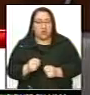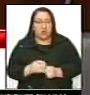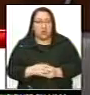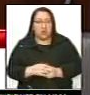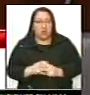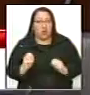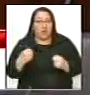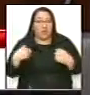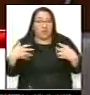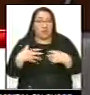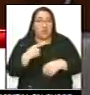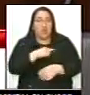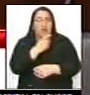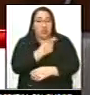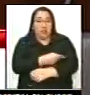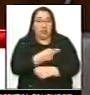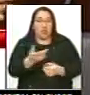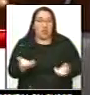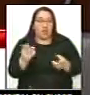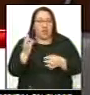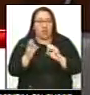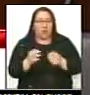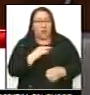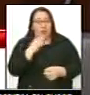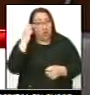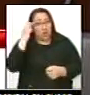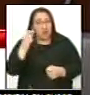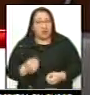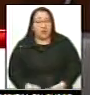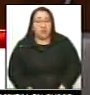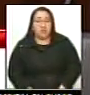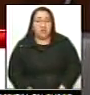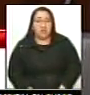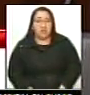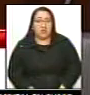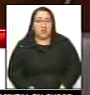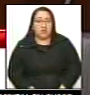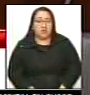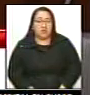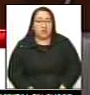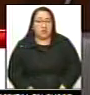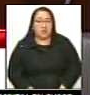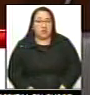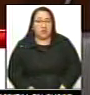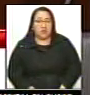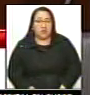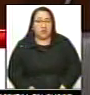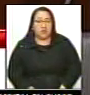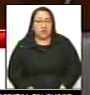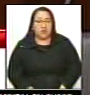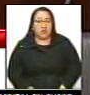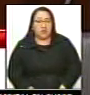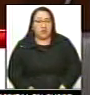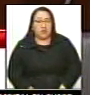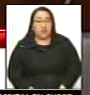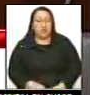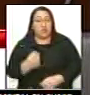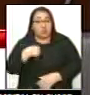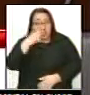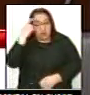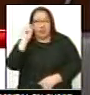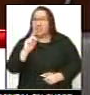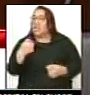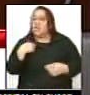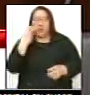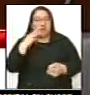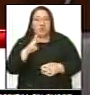o temerosos del poder económico y político? ¿Hubiésemos conocido? No. Entonces, tiene una